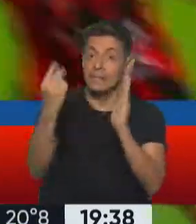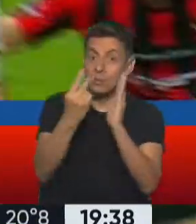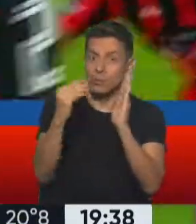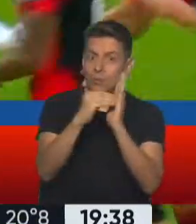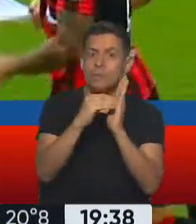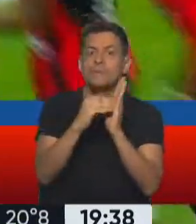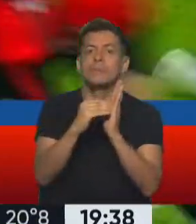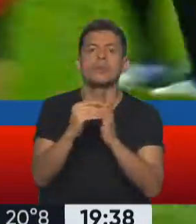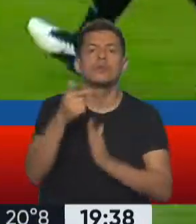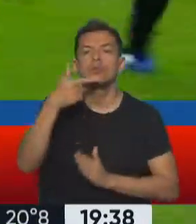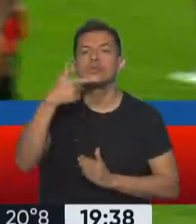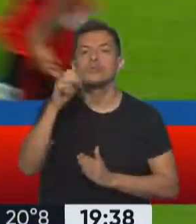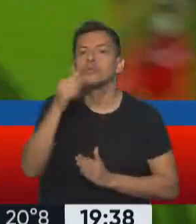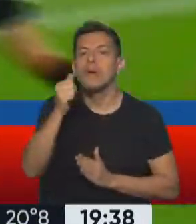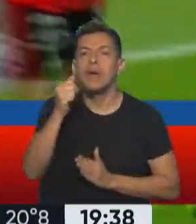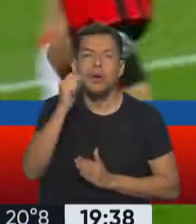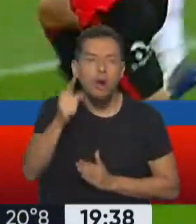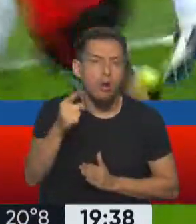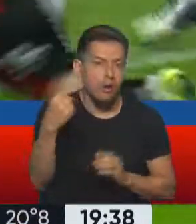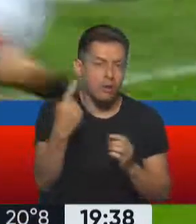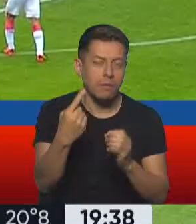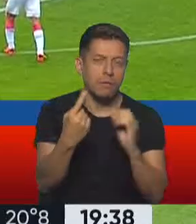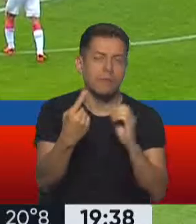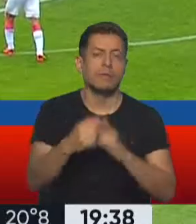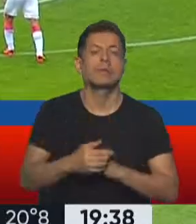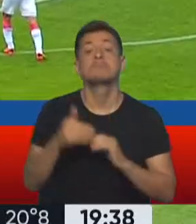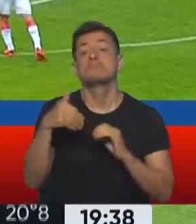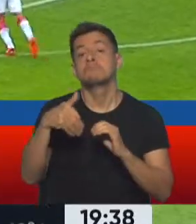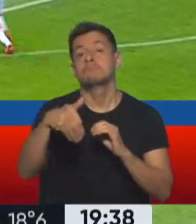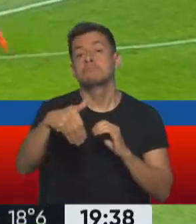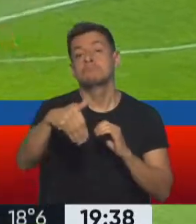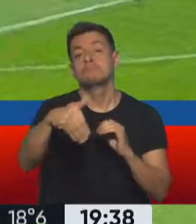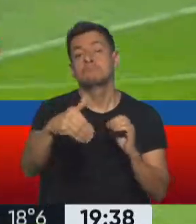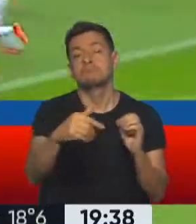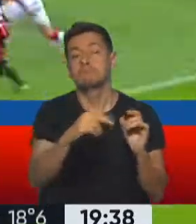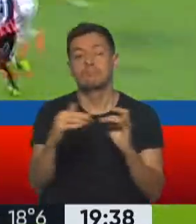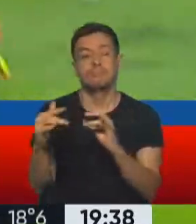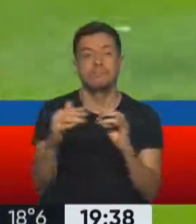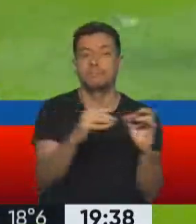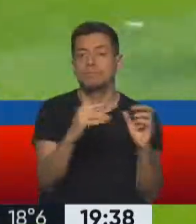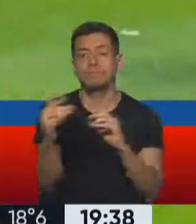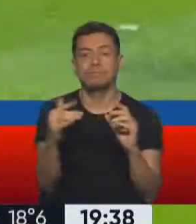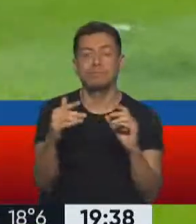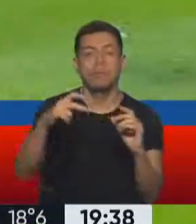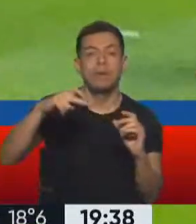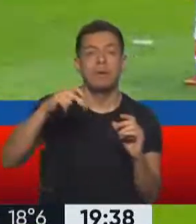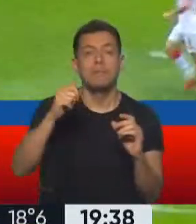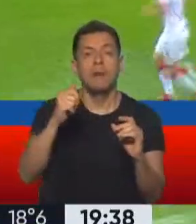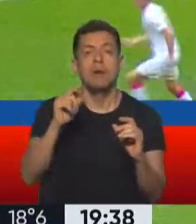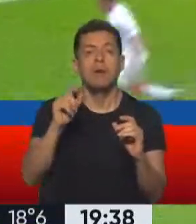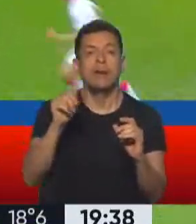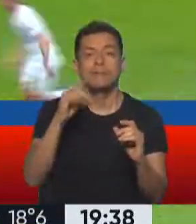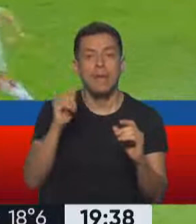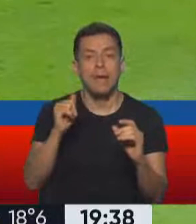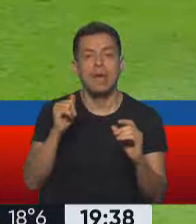Sosa, que abría el marcador de local. Y después llegó el de Apaolaza, tras la